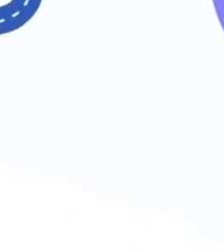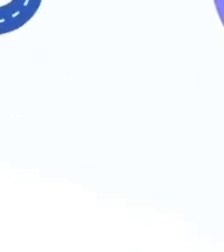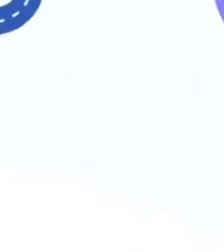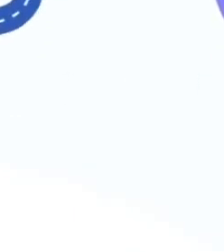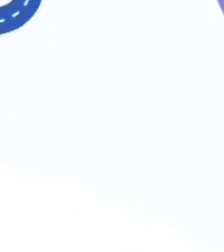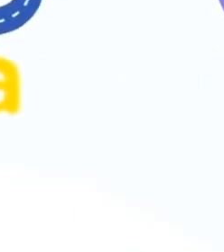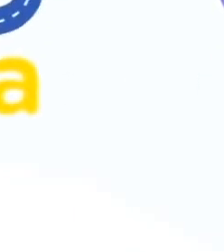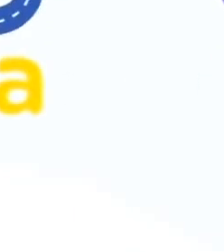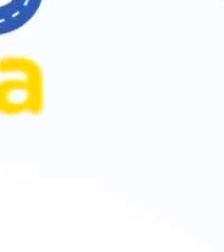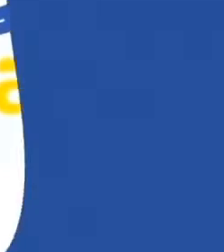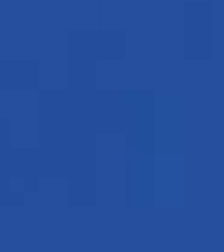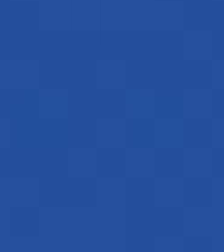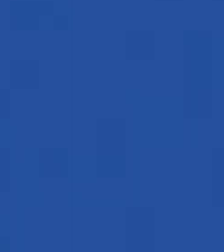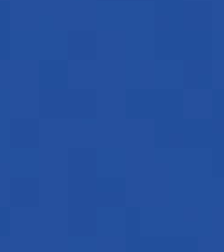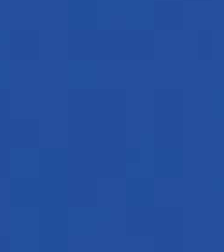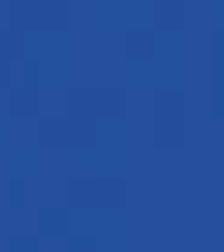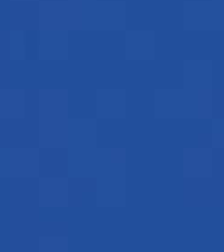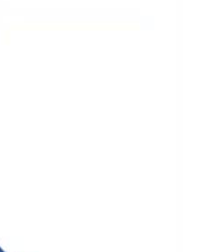Aprendo en Casa